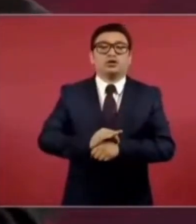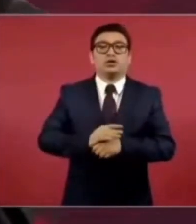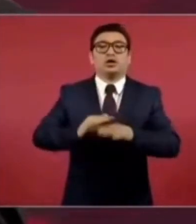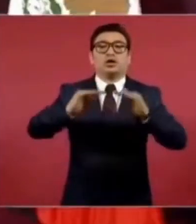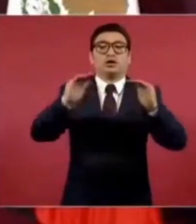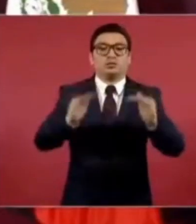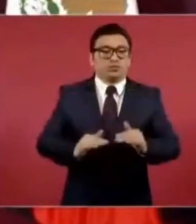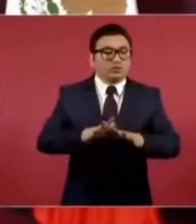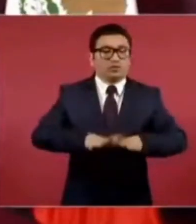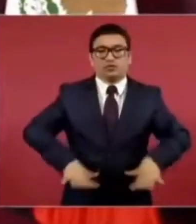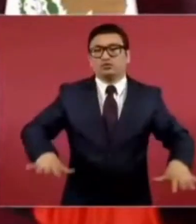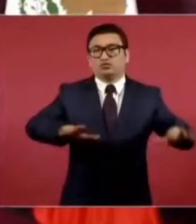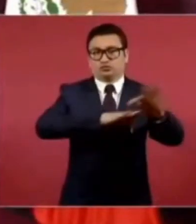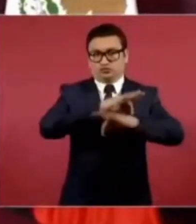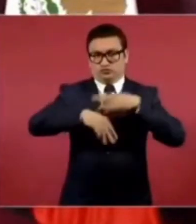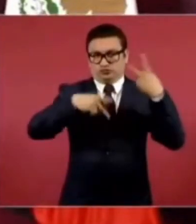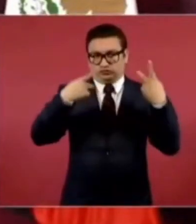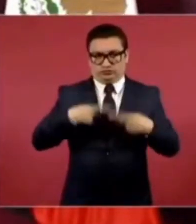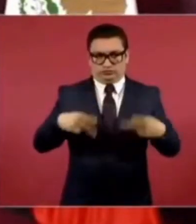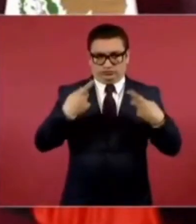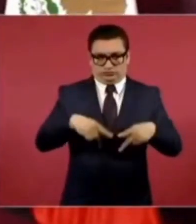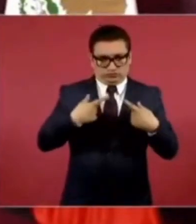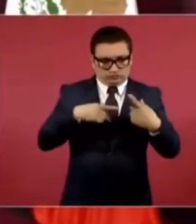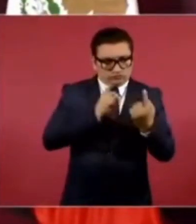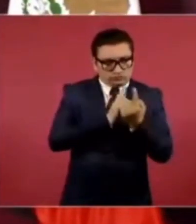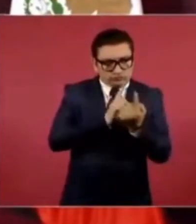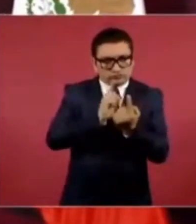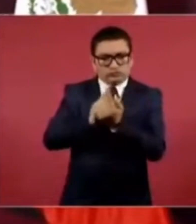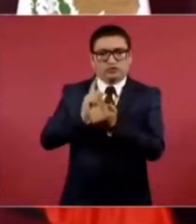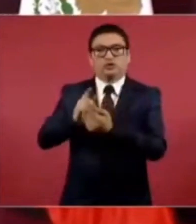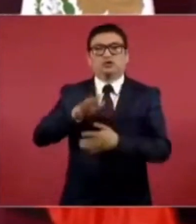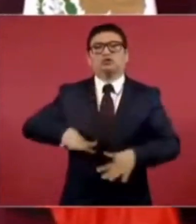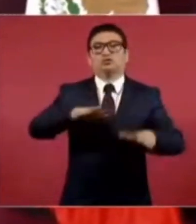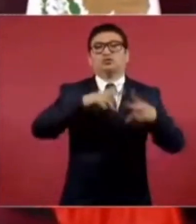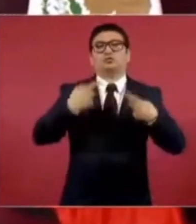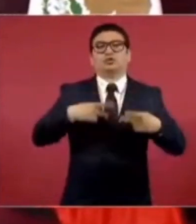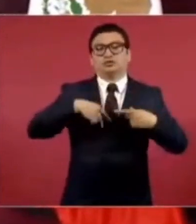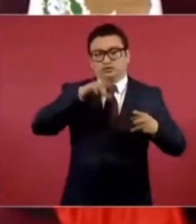en el territorio con la gente respetando al pueblo